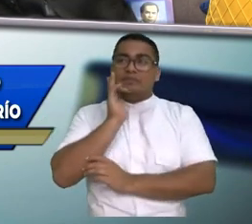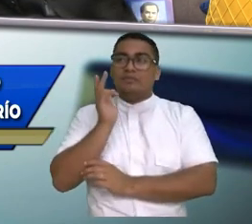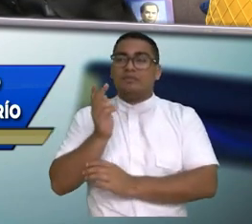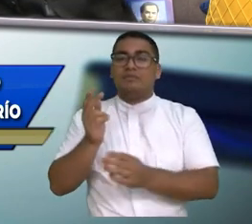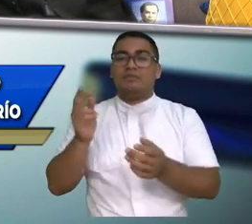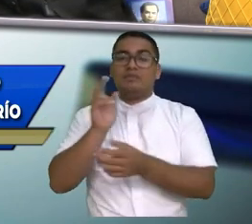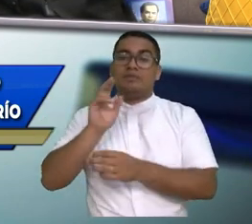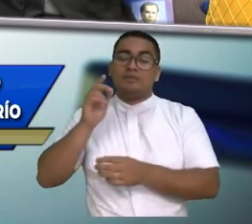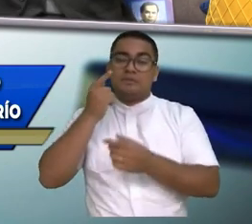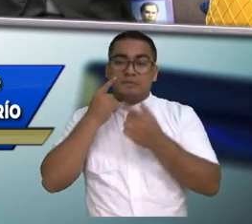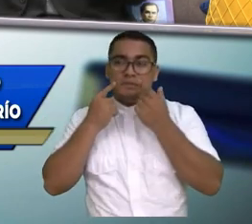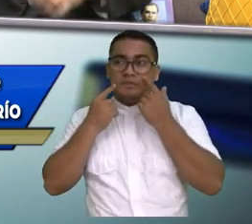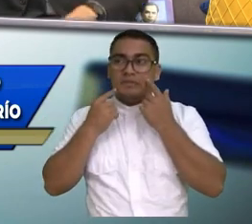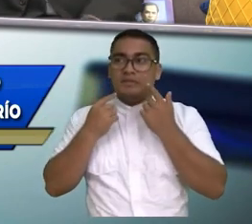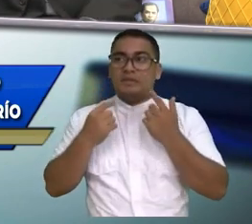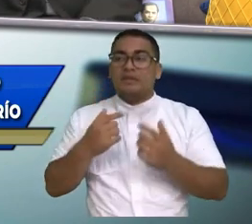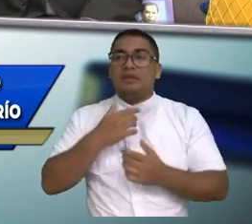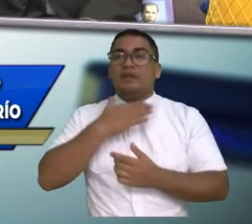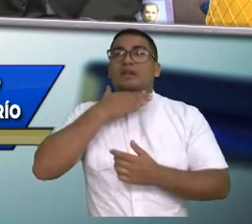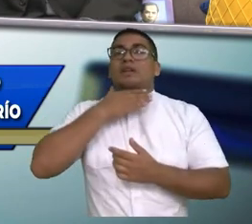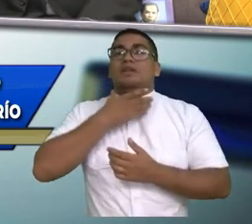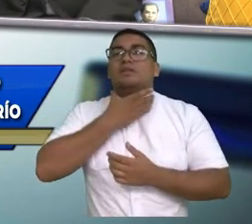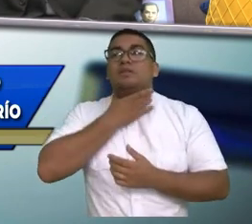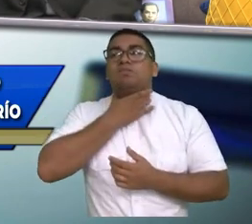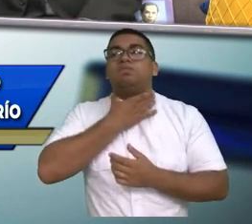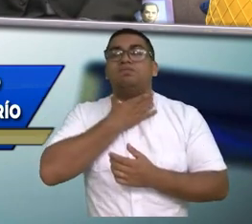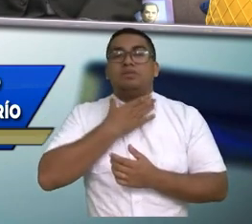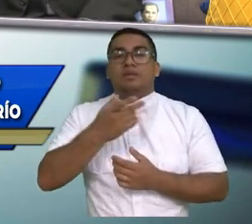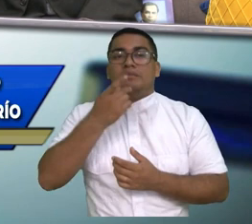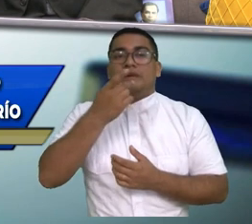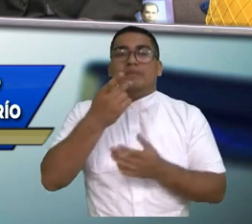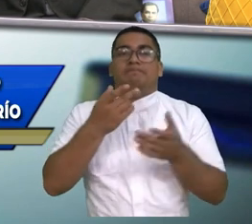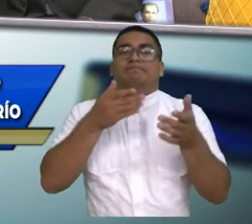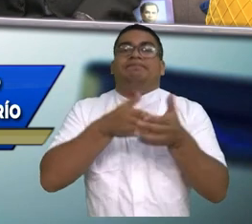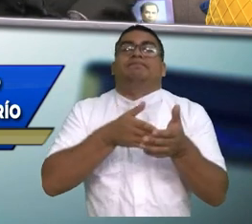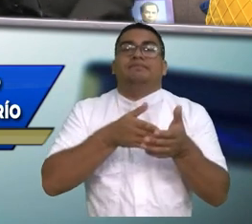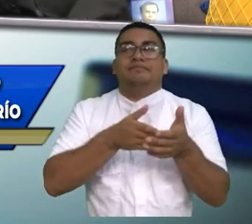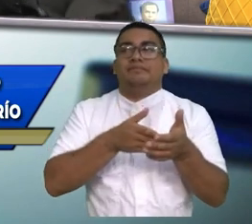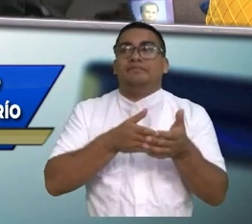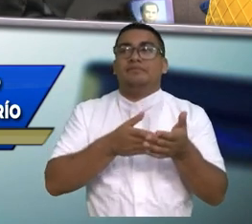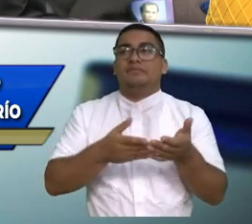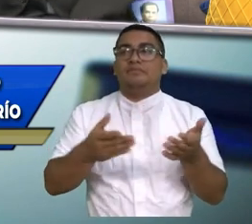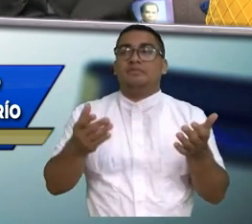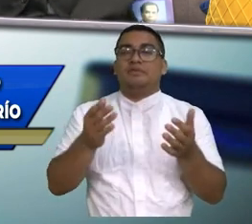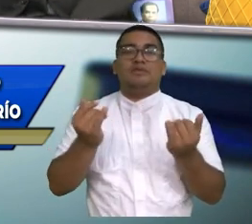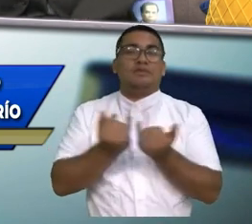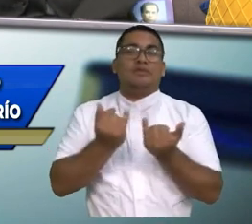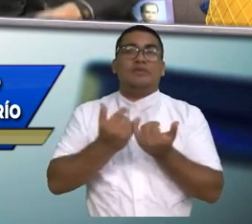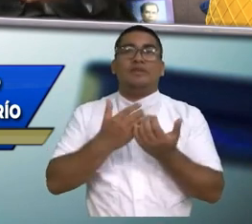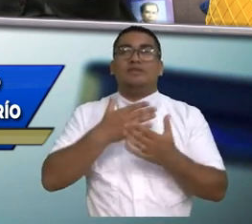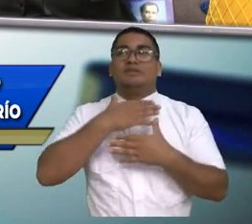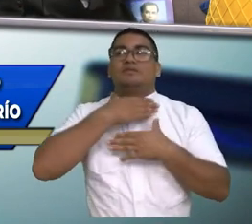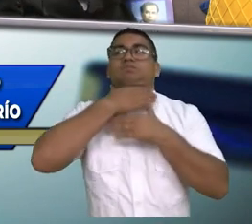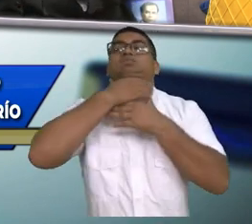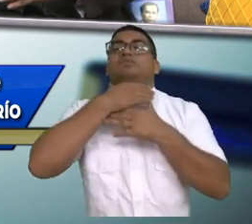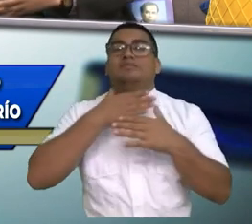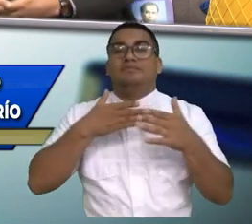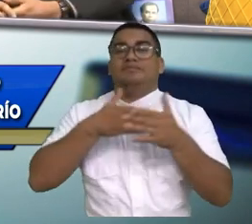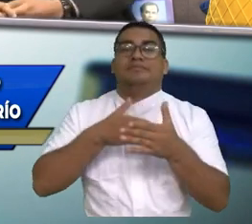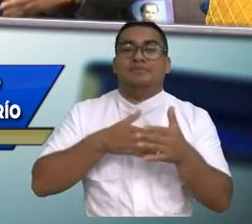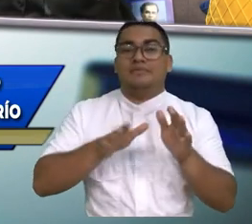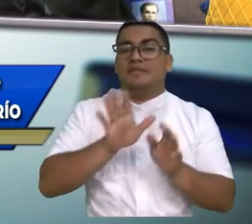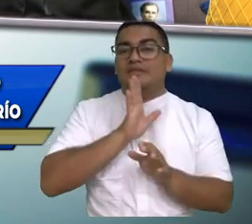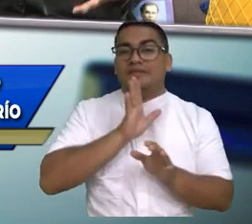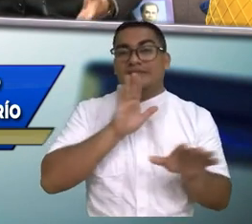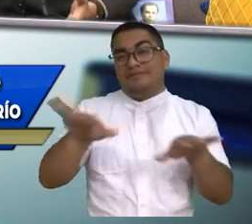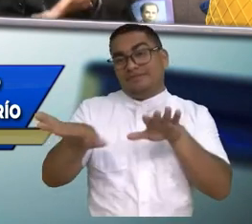llorar. Y se le traba las palabras, se le hace el famoso nudo en la garganta. Se acostumbraba en esa